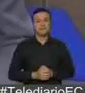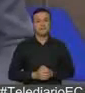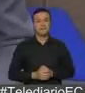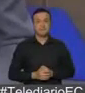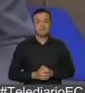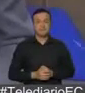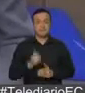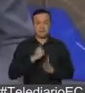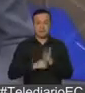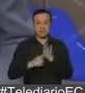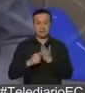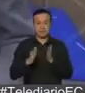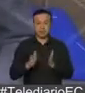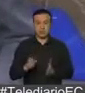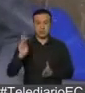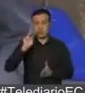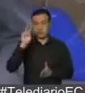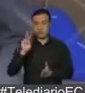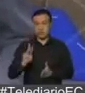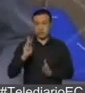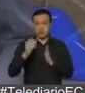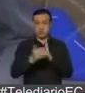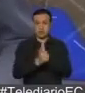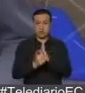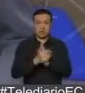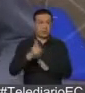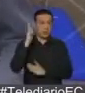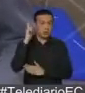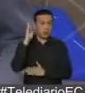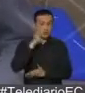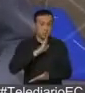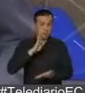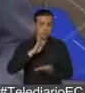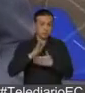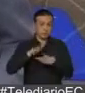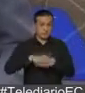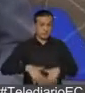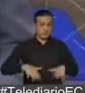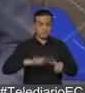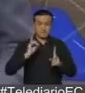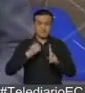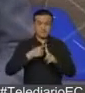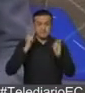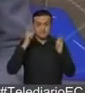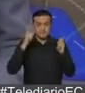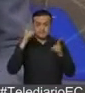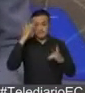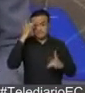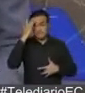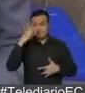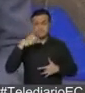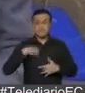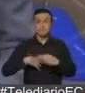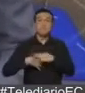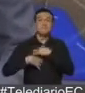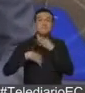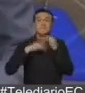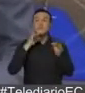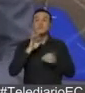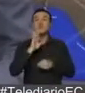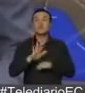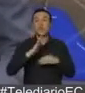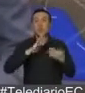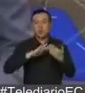el ministerio de salud capacita a líderes barriales para que emitan la primera alerta de contagios de comité 19 en su